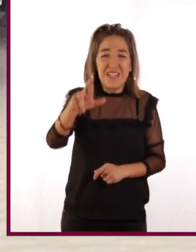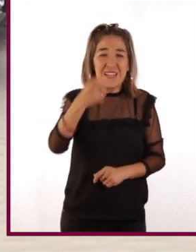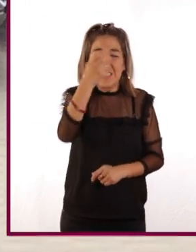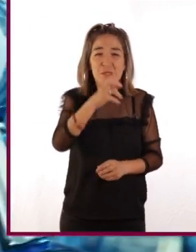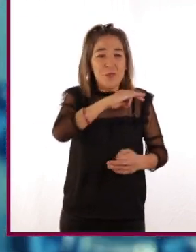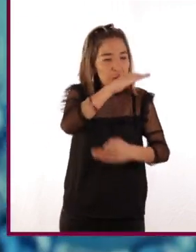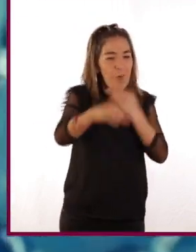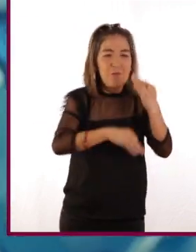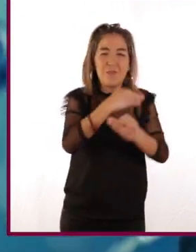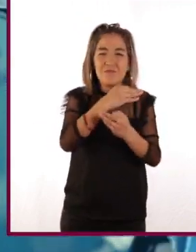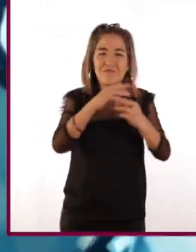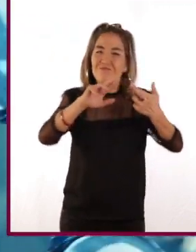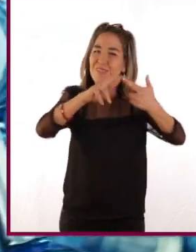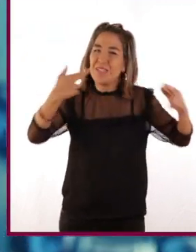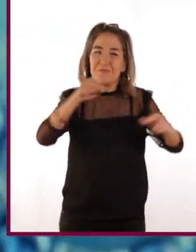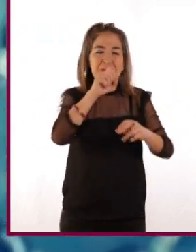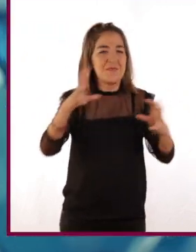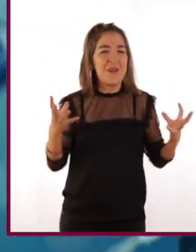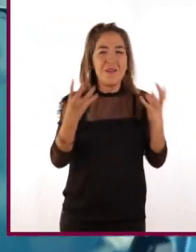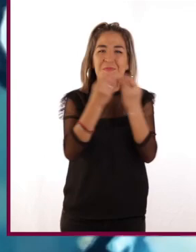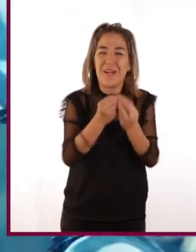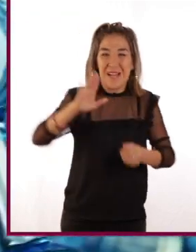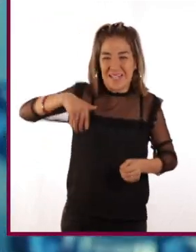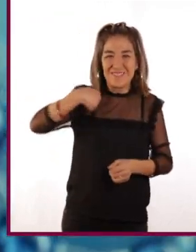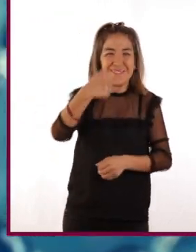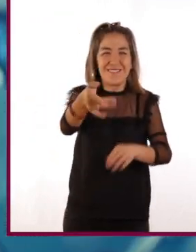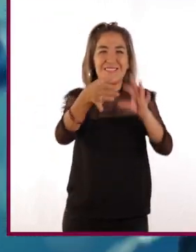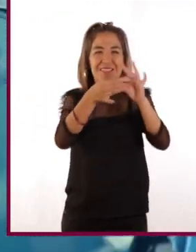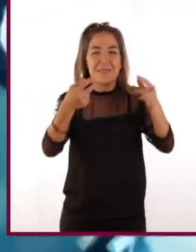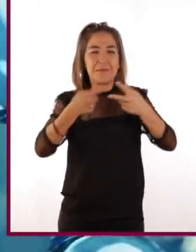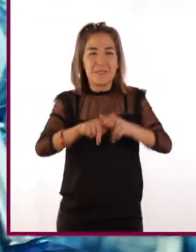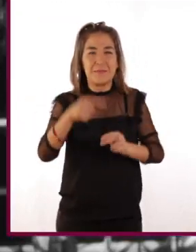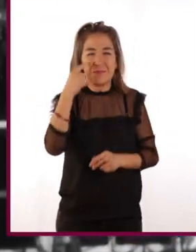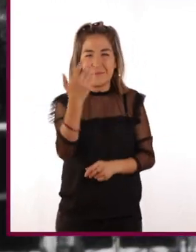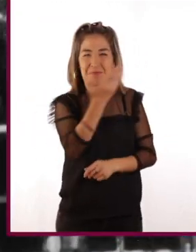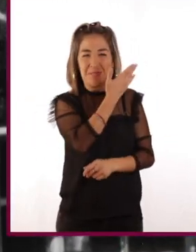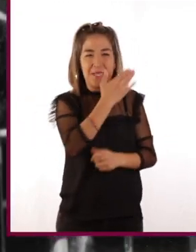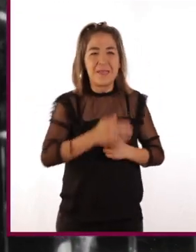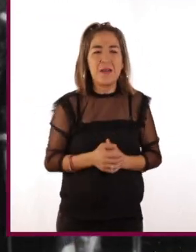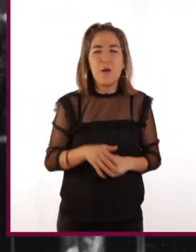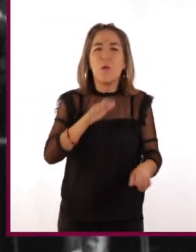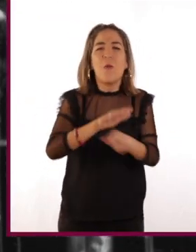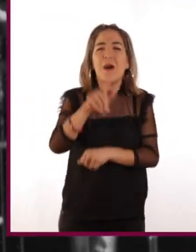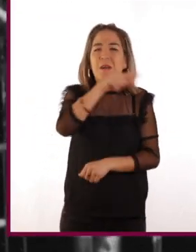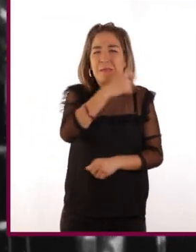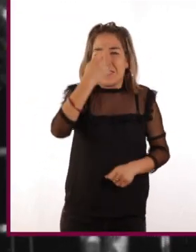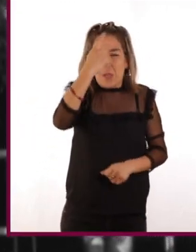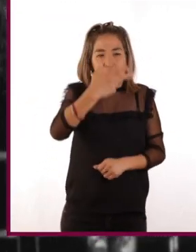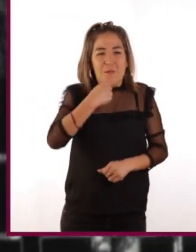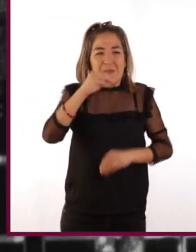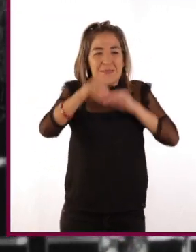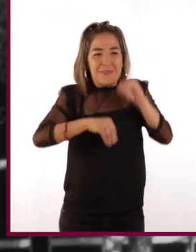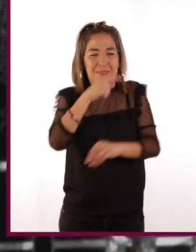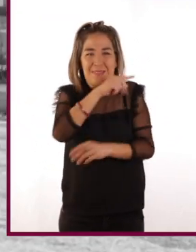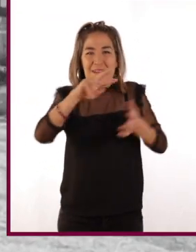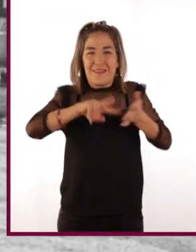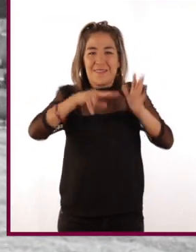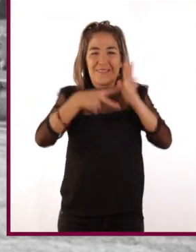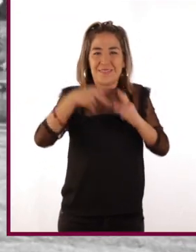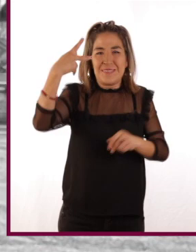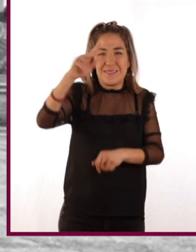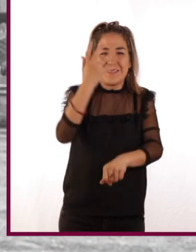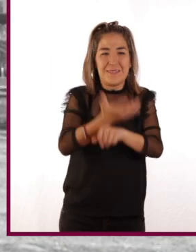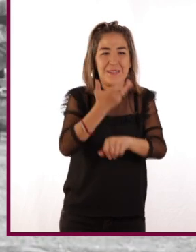el Bocky, todo está relacionado, tal y como les dije al inicio. Verán, el trabajo más conocido del diseñador